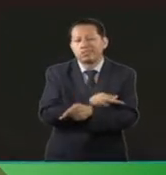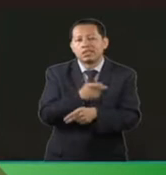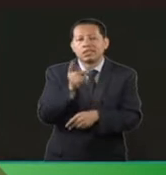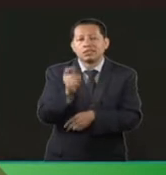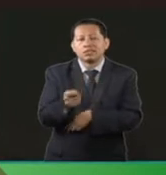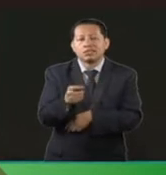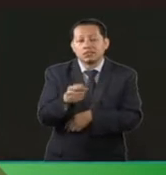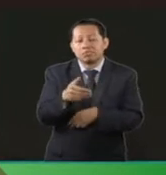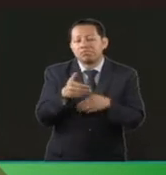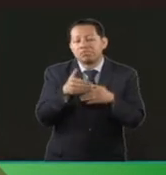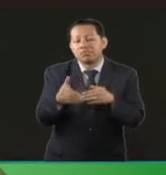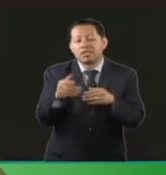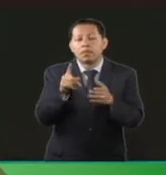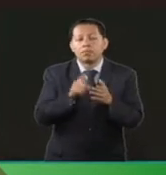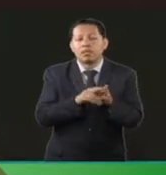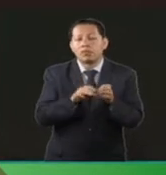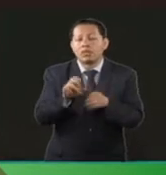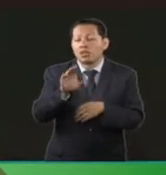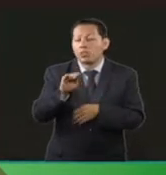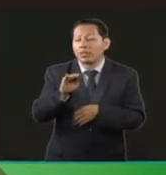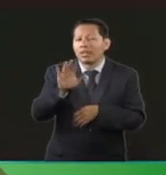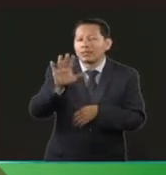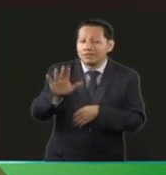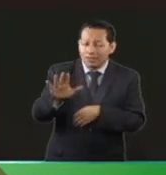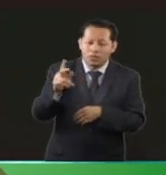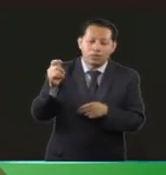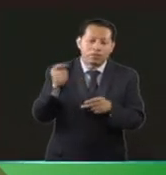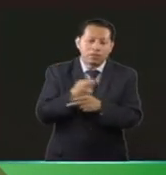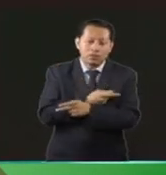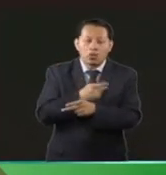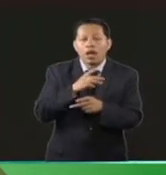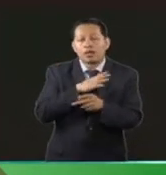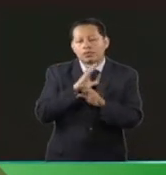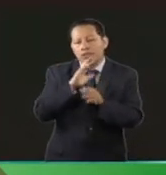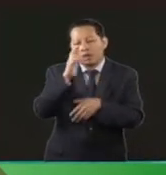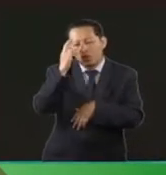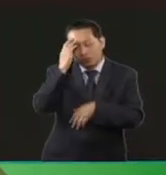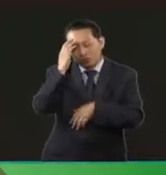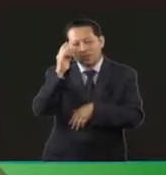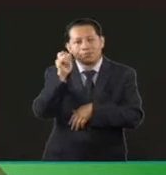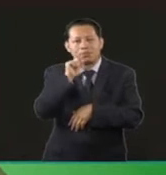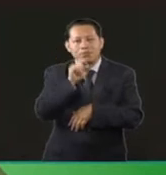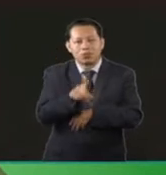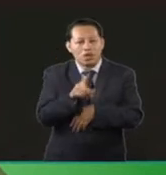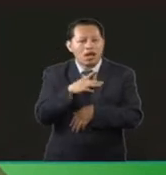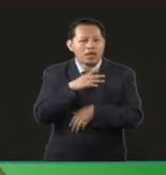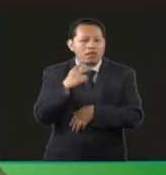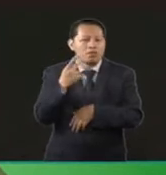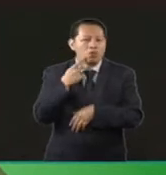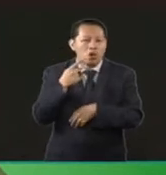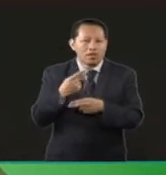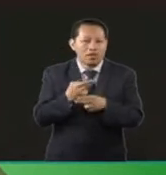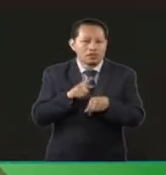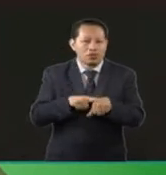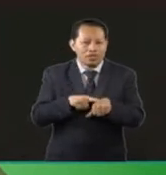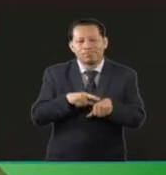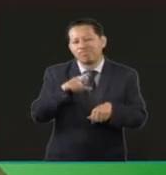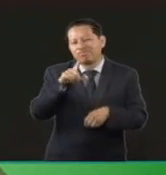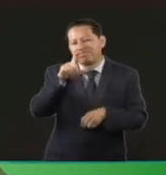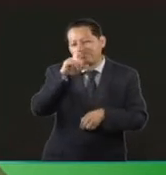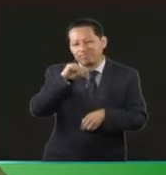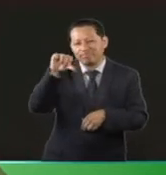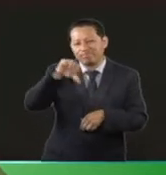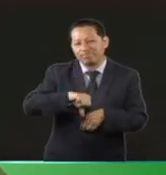décadas más tarde en 1995 se reconoció el fracaso de esta política nacionalista y el